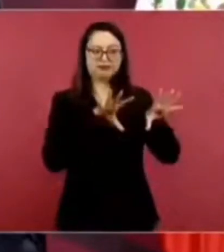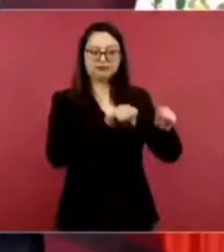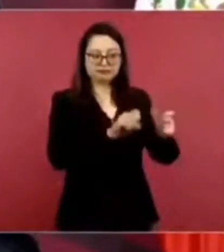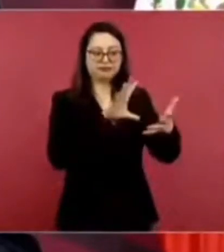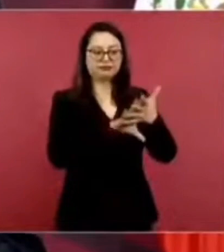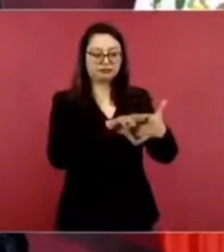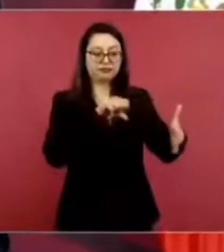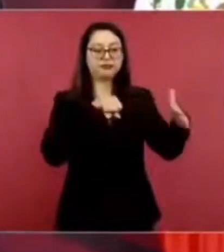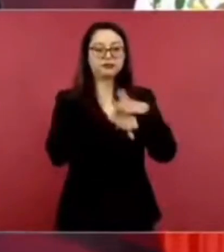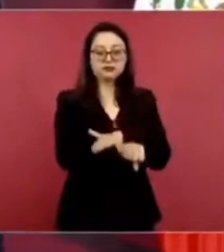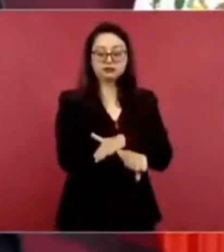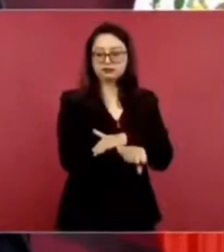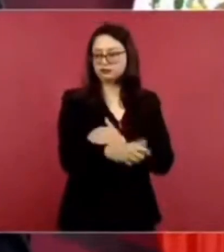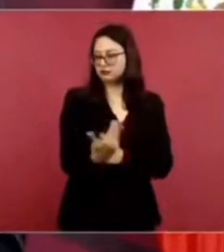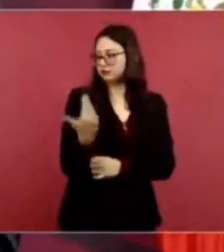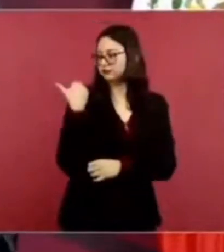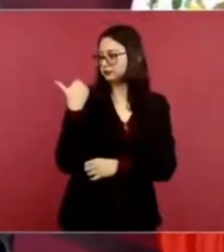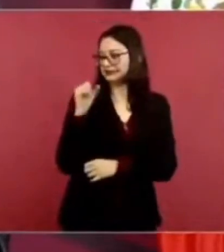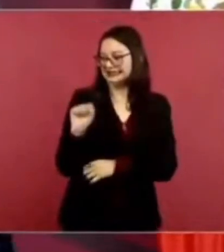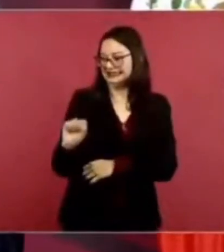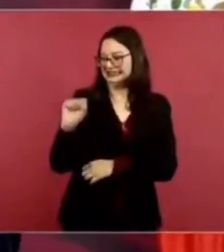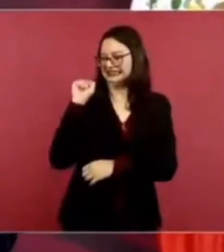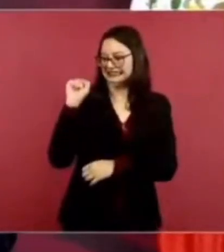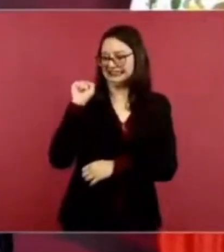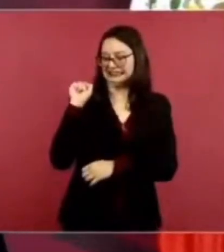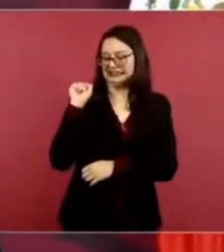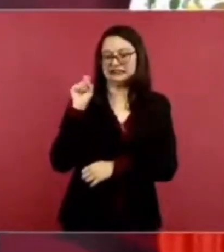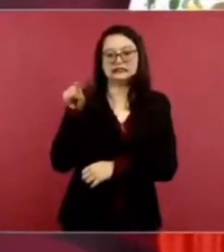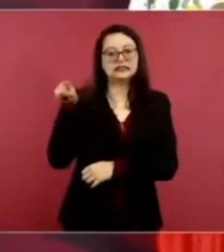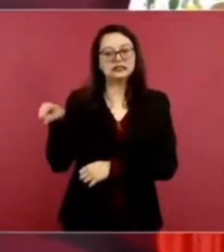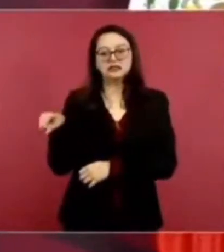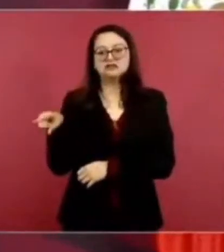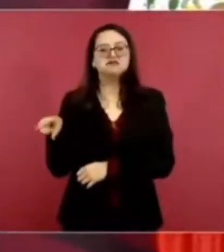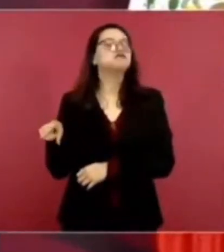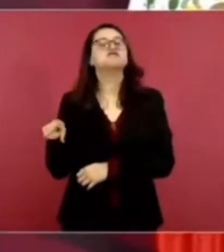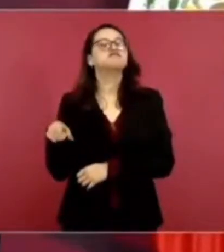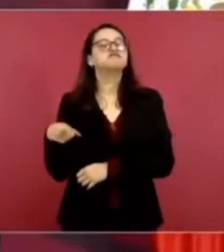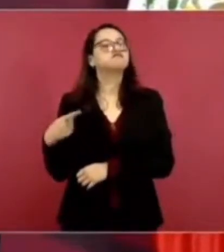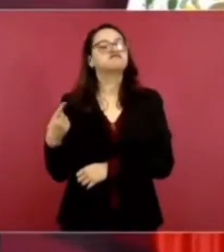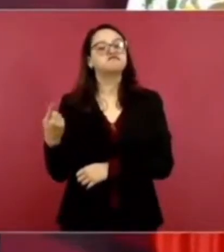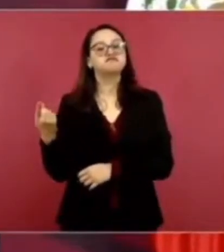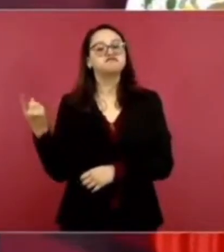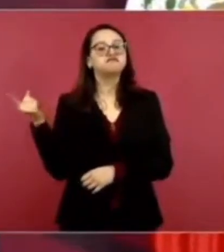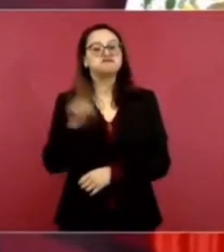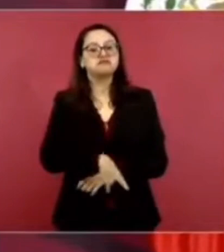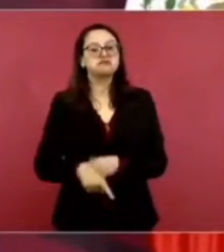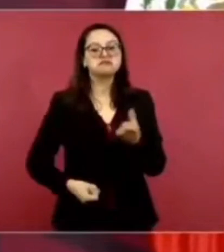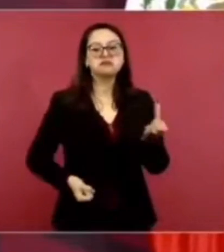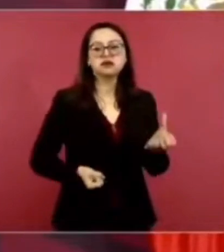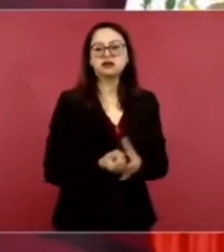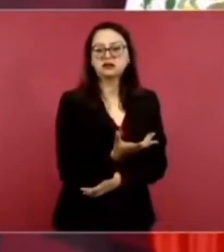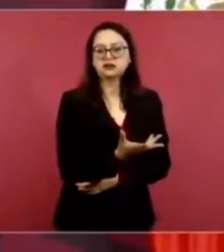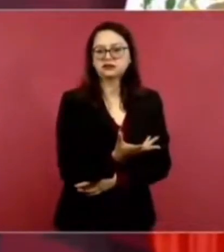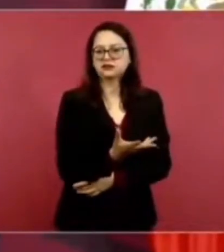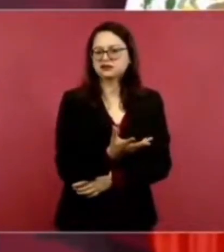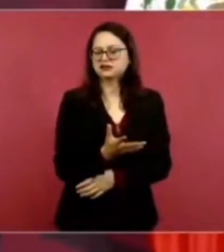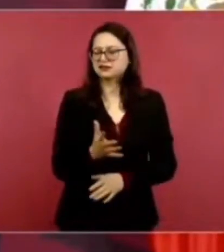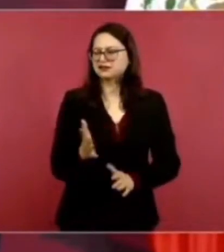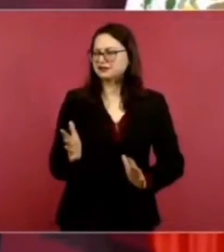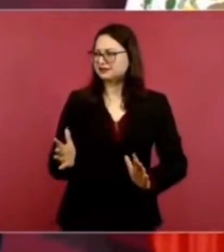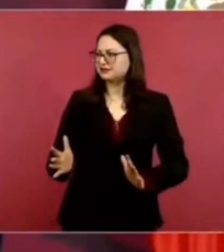días hace mención a lo mismo Entonces